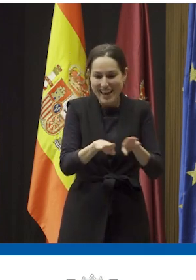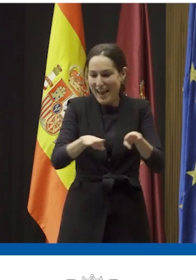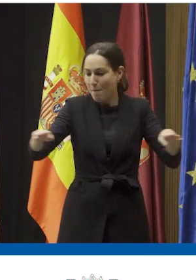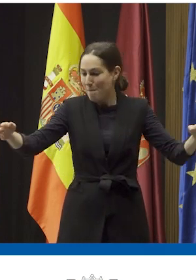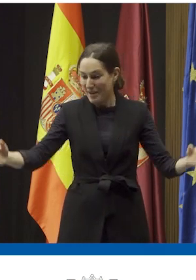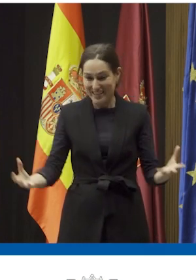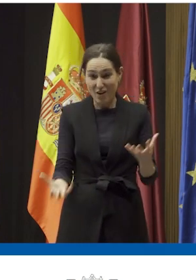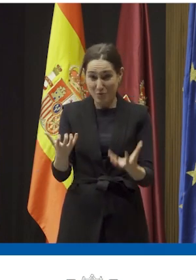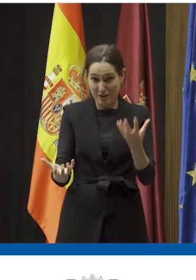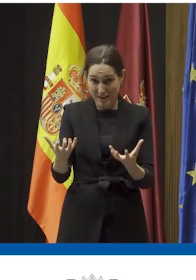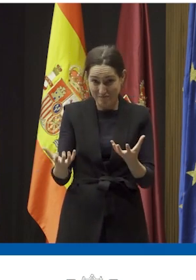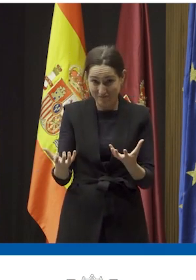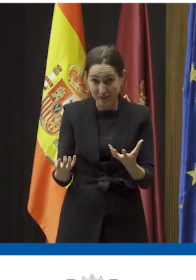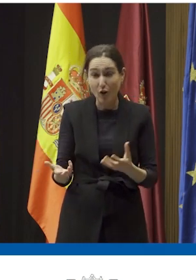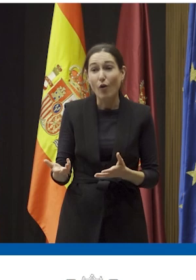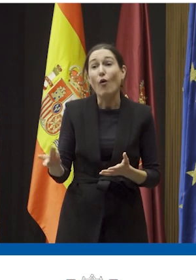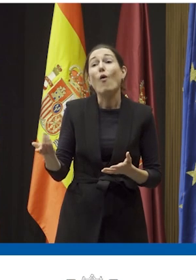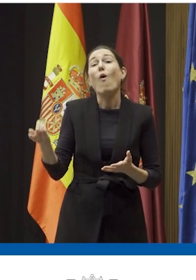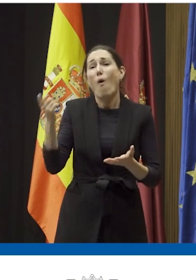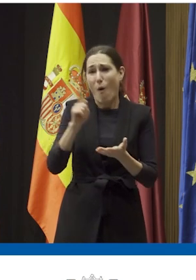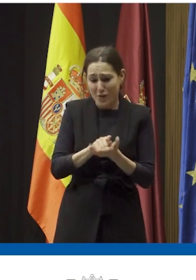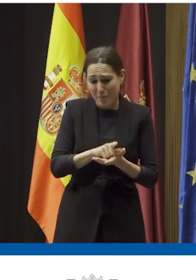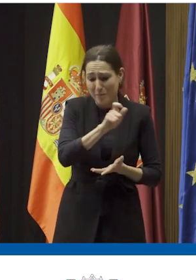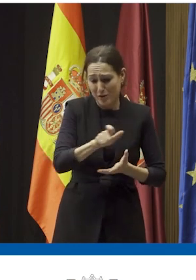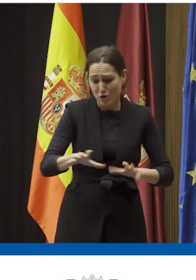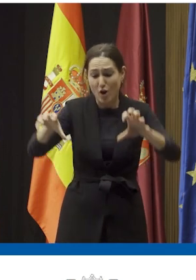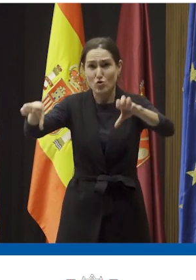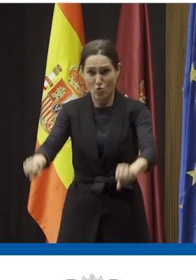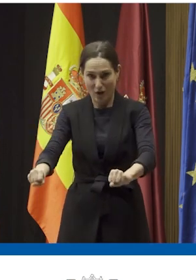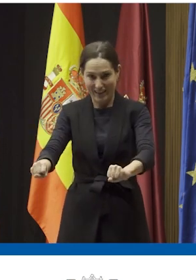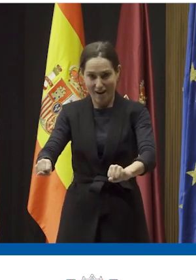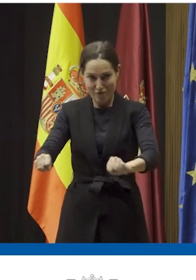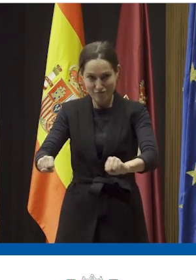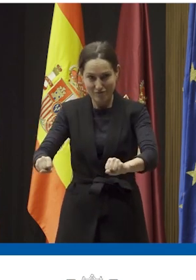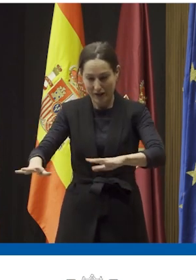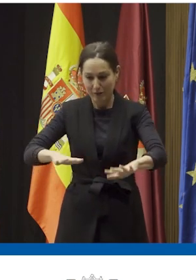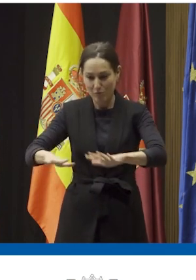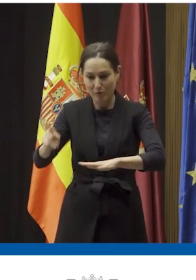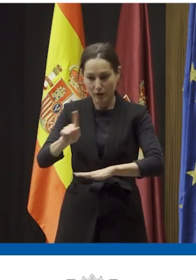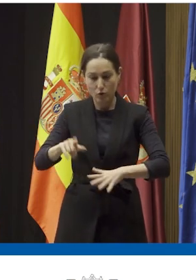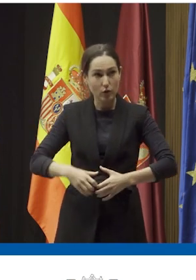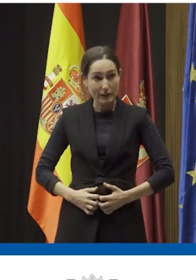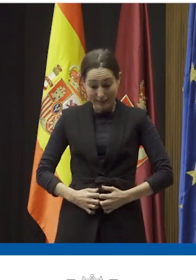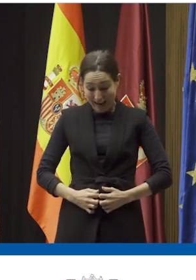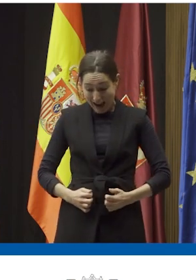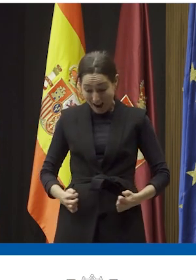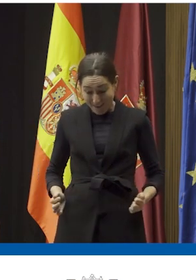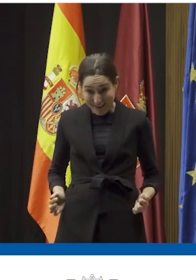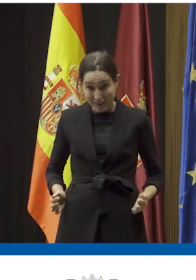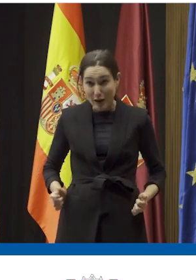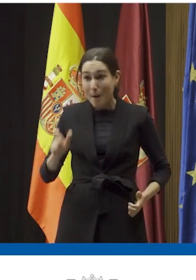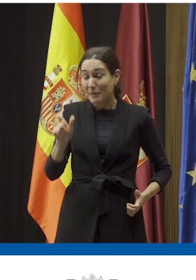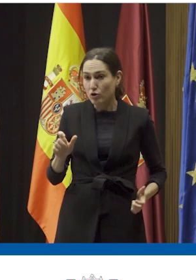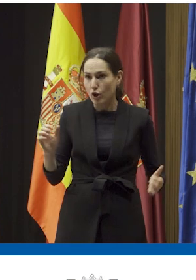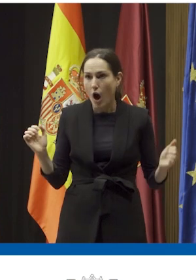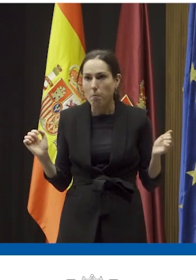nuevamente sujetando a la paciente. Nada más abrir el abdomen, automáticamente la persona se contrae del dolor. Y